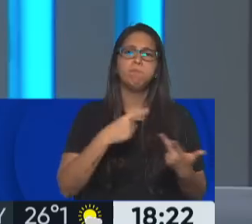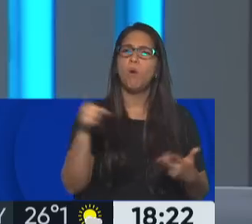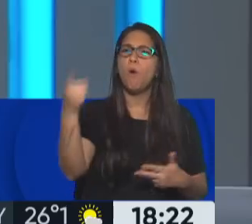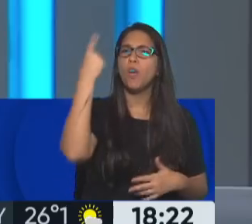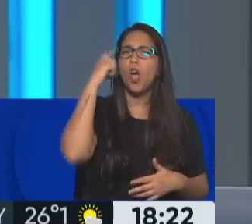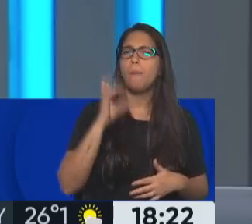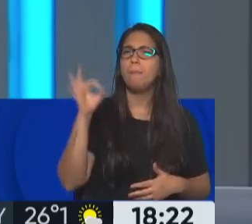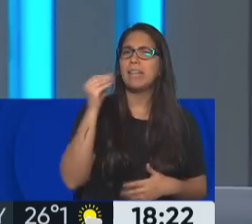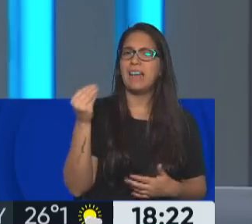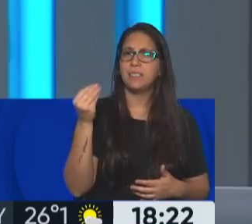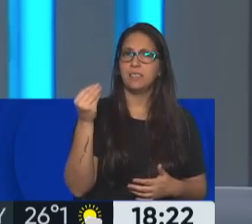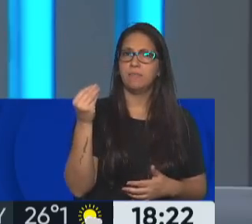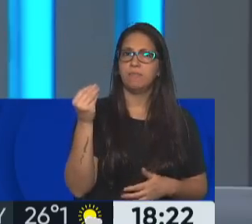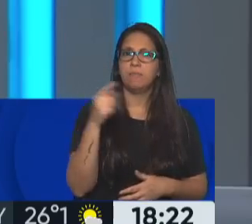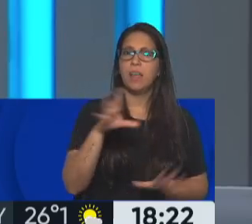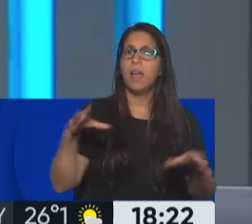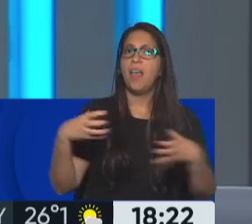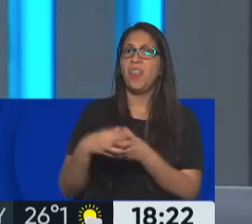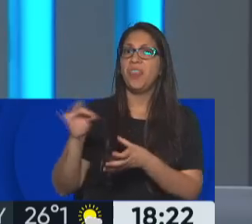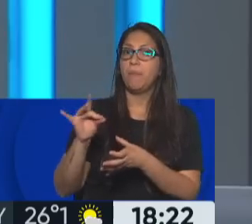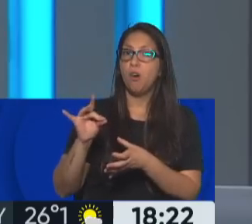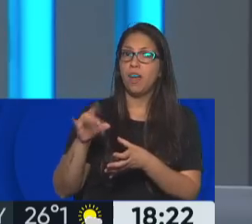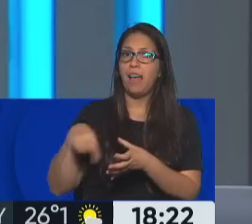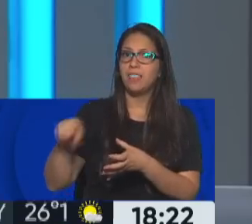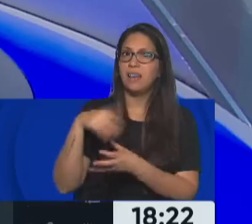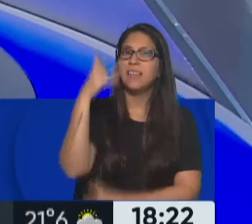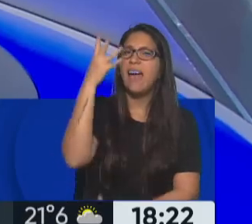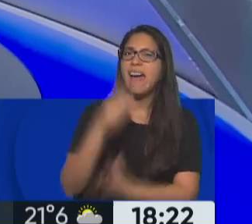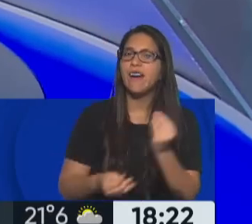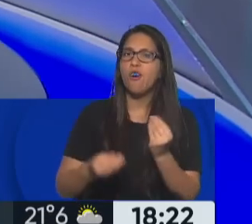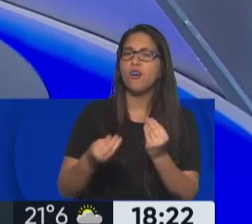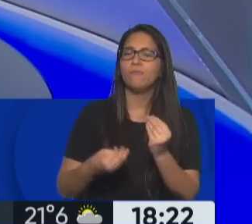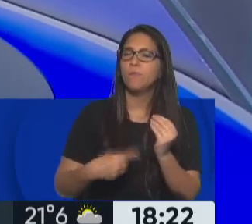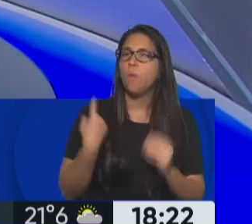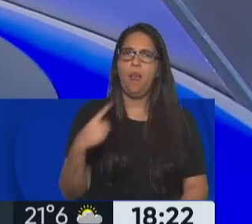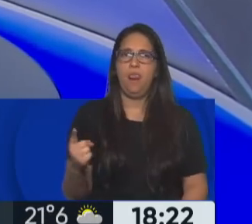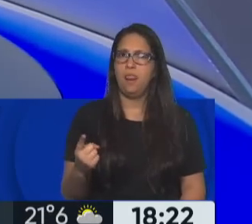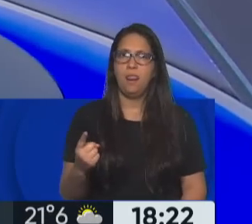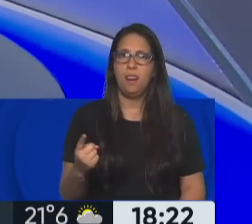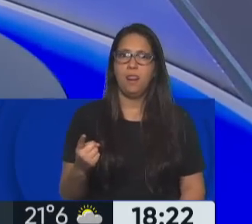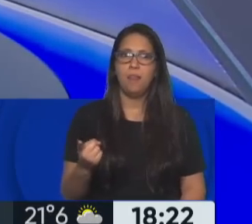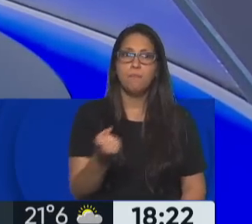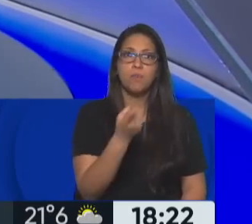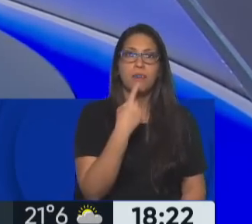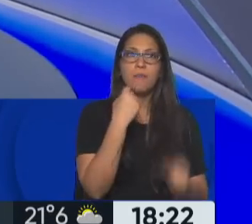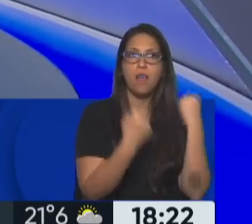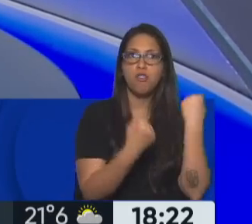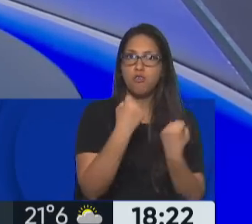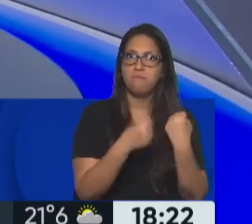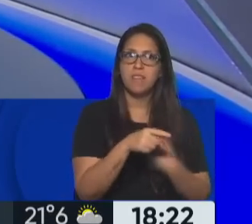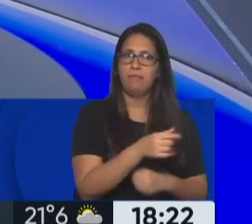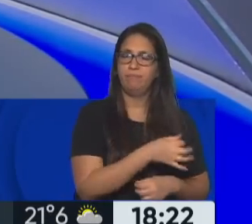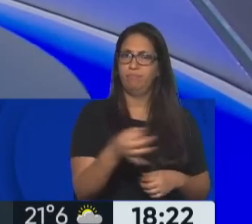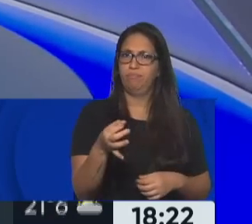que fue en todo caso el error del Partido Demócrata o cómo lo evaluás en ese sentido? Porque en los indicadores económicos un poco es lo que decías,